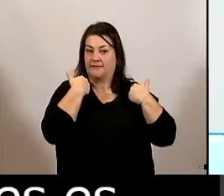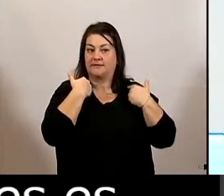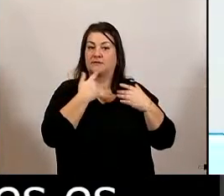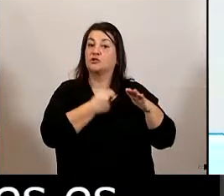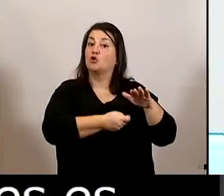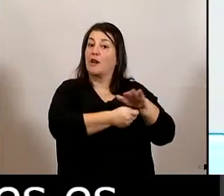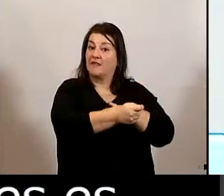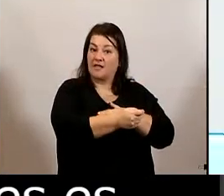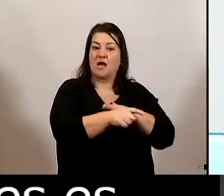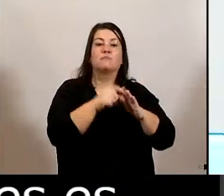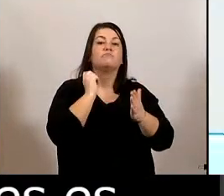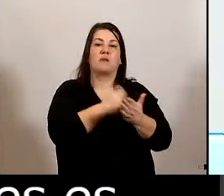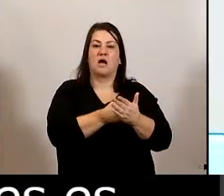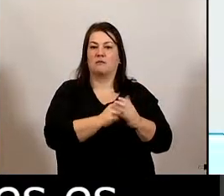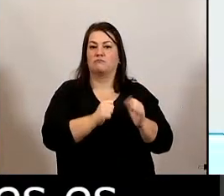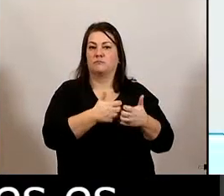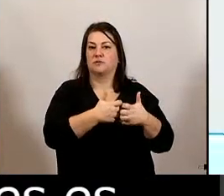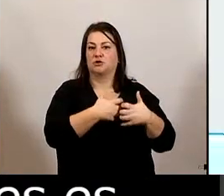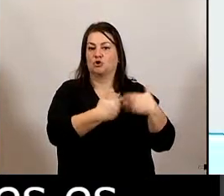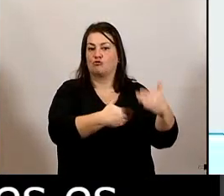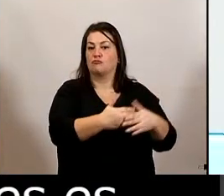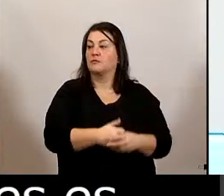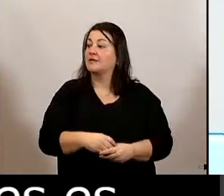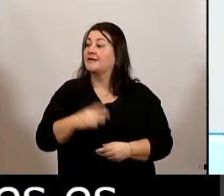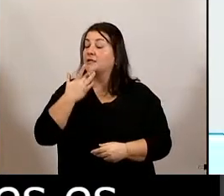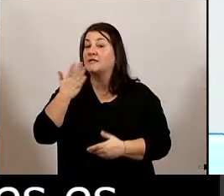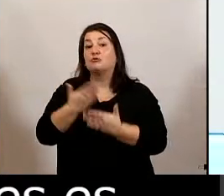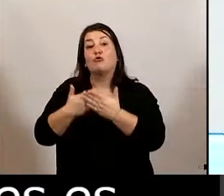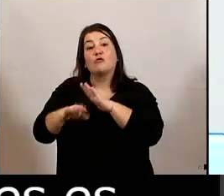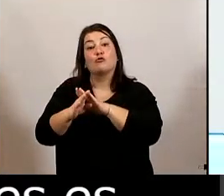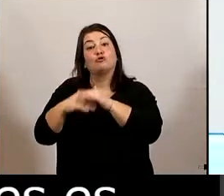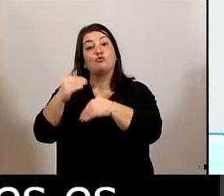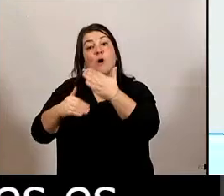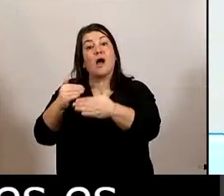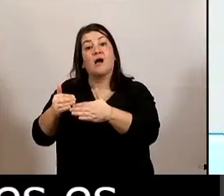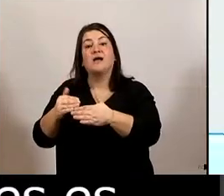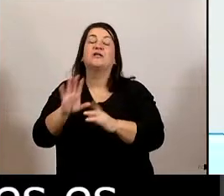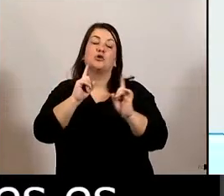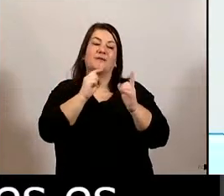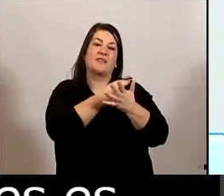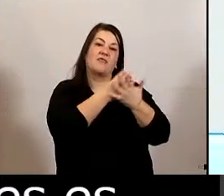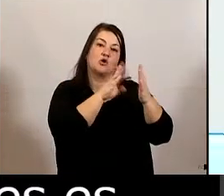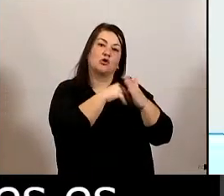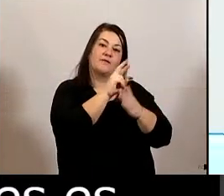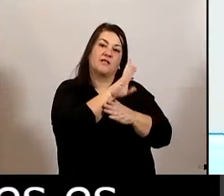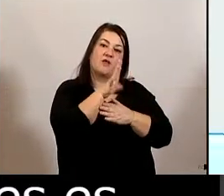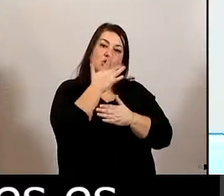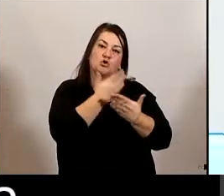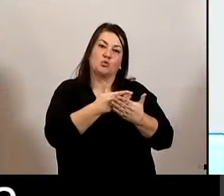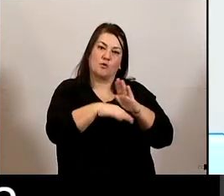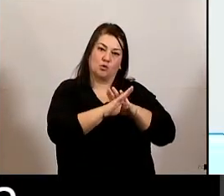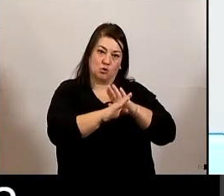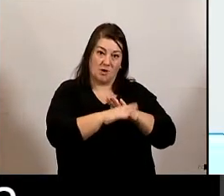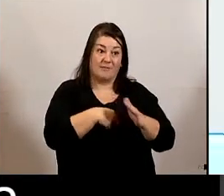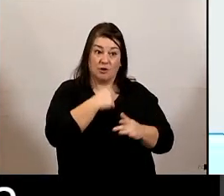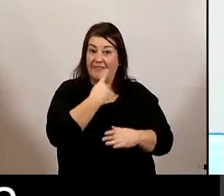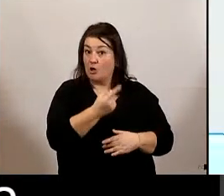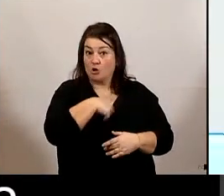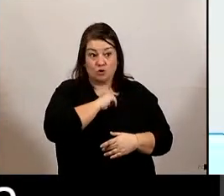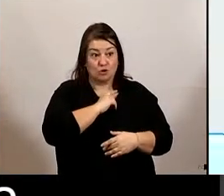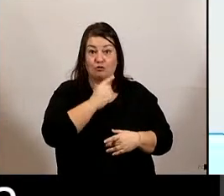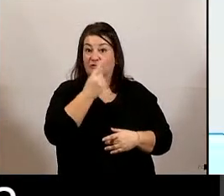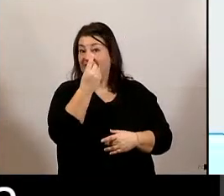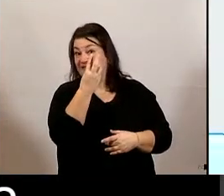soliciten, se tramita el pago. Si fuera mayor de edad y estuviera estudiando, podría hacerlo. Solamente de 18 a 25 si estuvieran estudiando. Les digo que vamos a estar entre